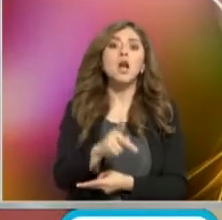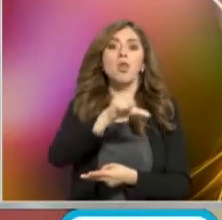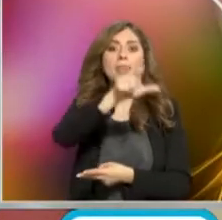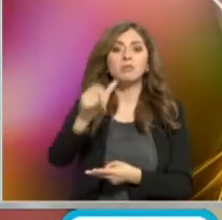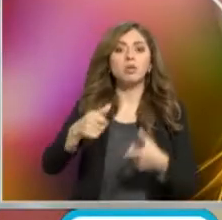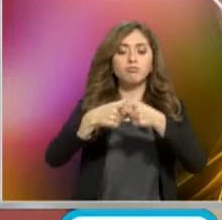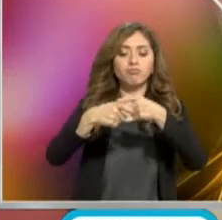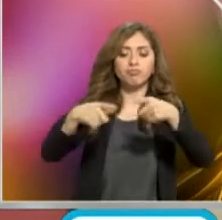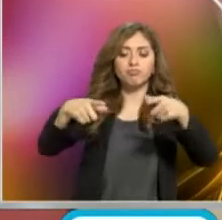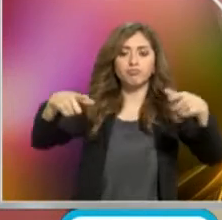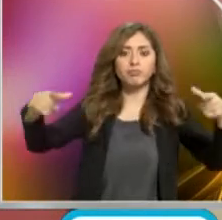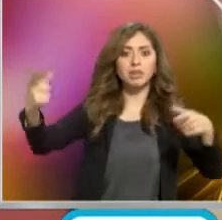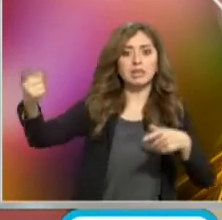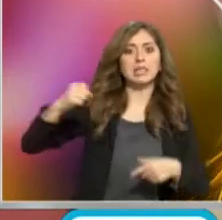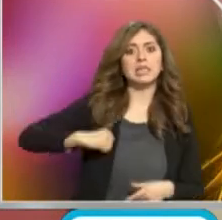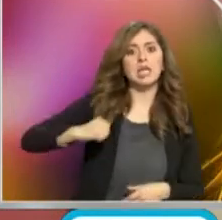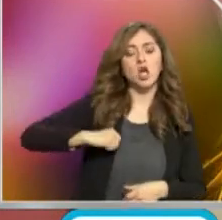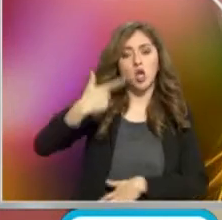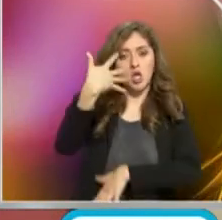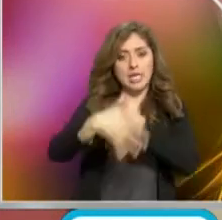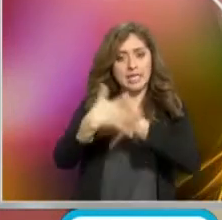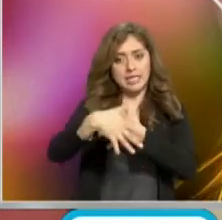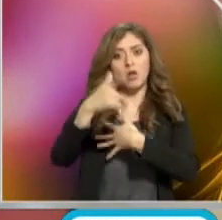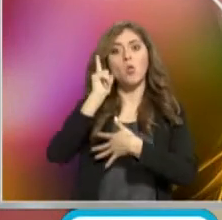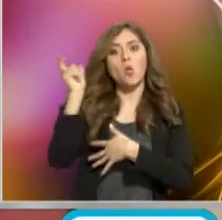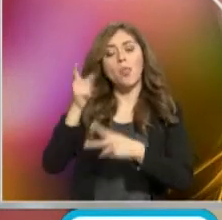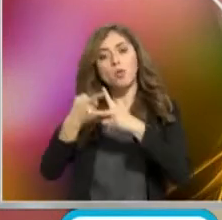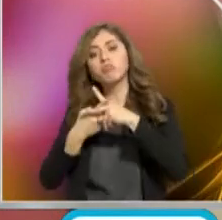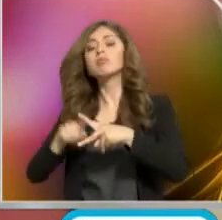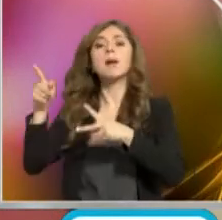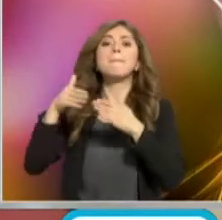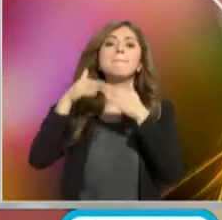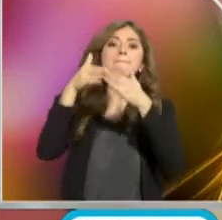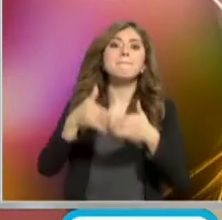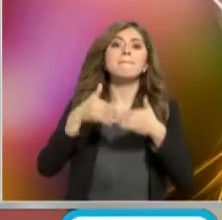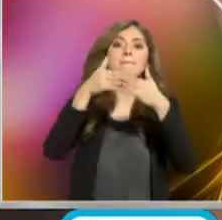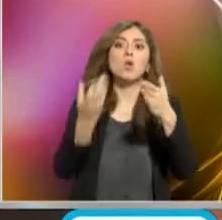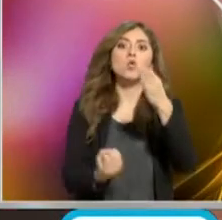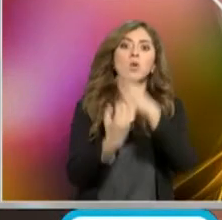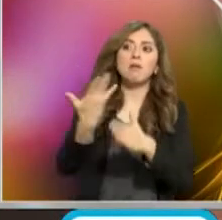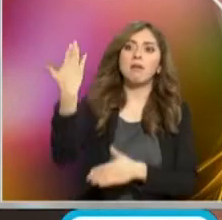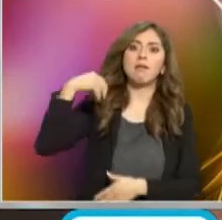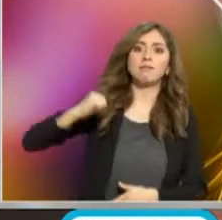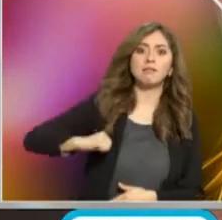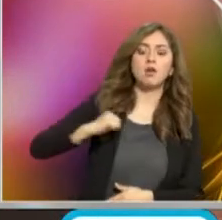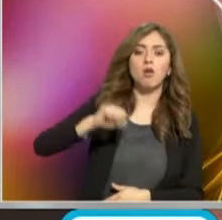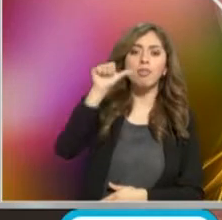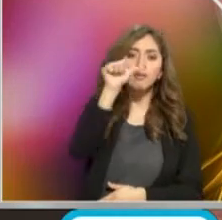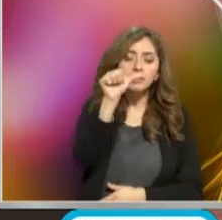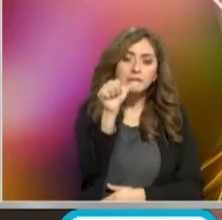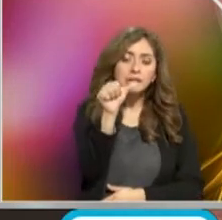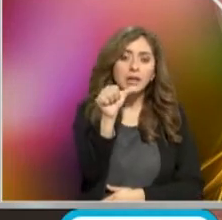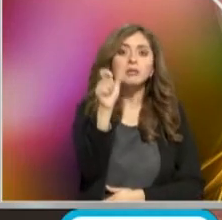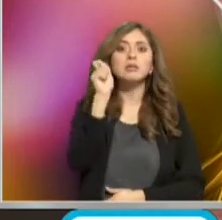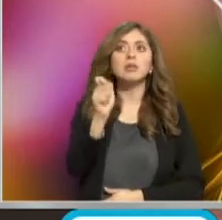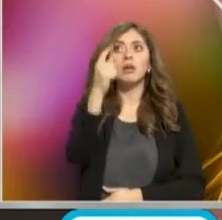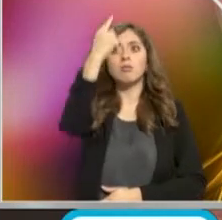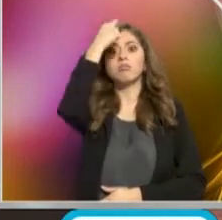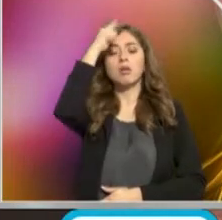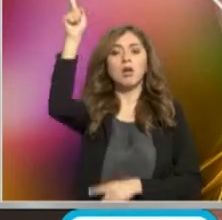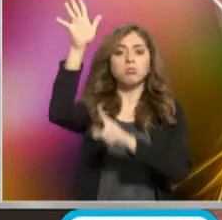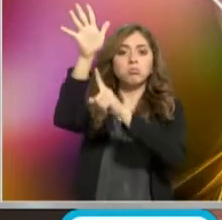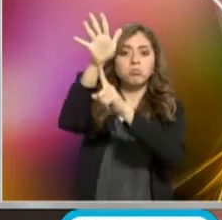expansión en el siglo XV de los barcos, de las expediciones, en el siglo XVI, empezaron con las banderas